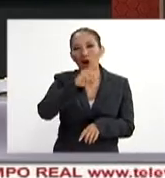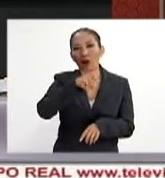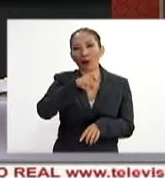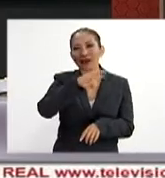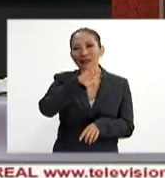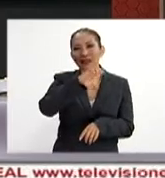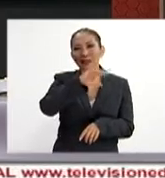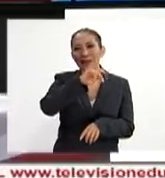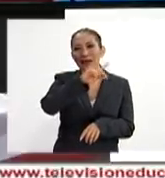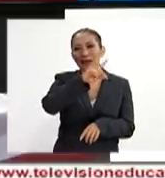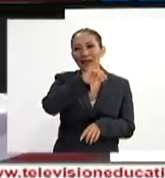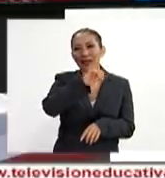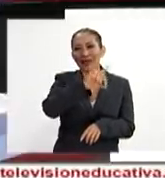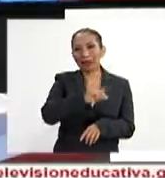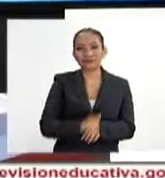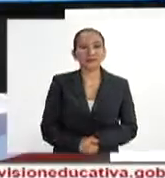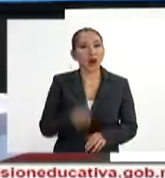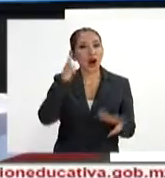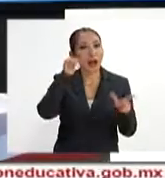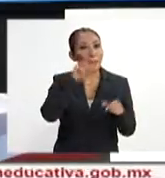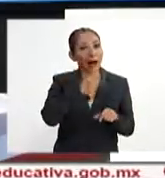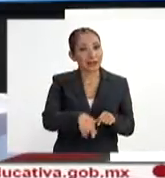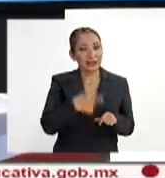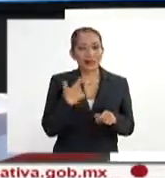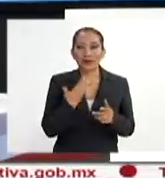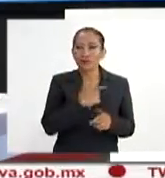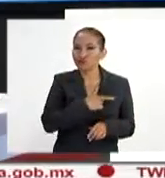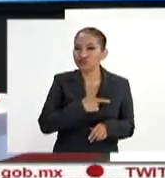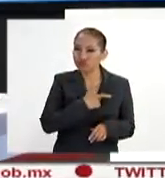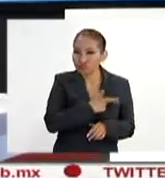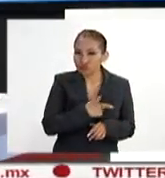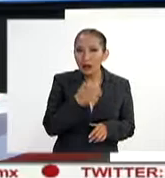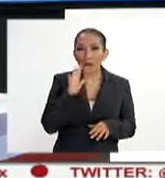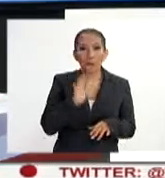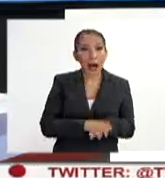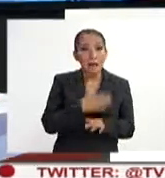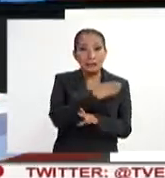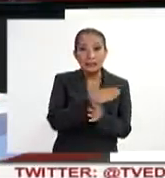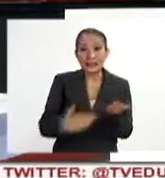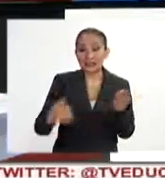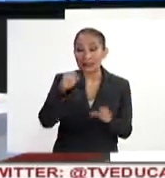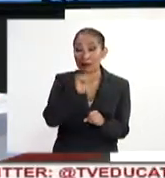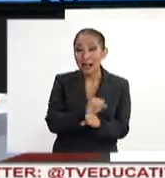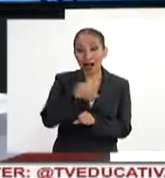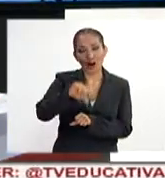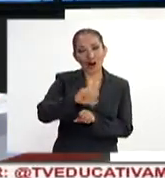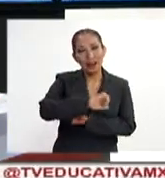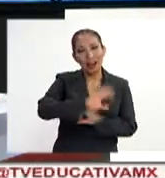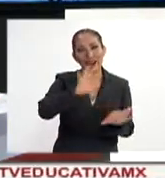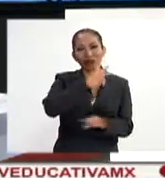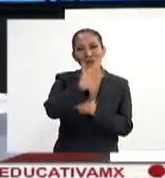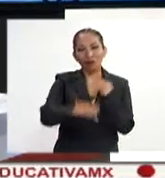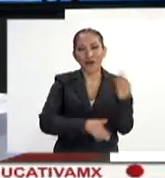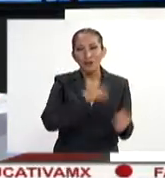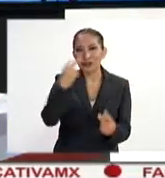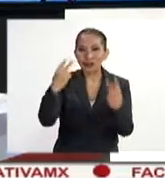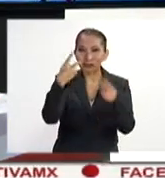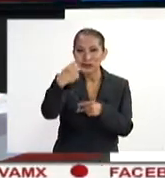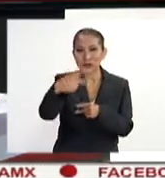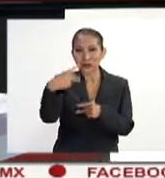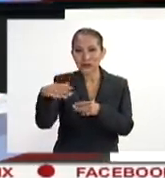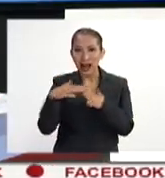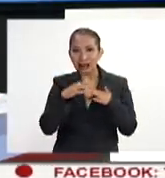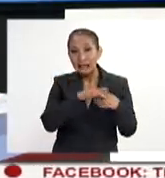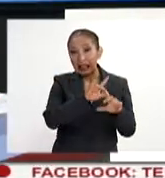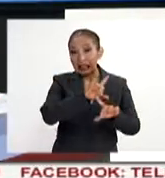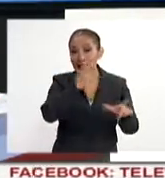a Omar Cepeda. Omar. Hola Pati, ¿qué tal estás? Es un placer saludarte más si es mitad de semana y por supuesto a todos ustedes quienes nos ven desde sus hogares.